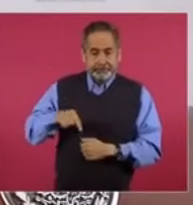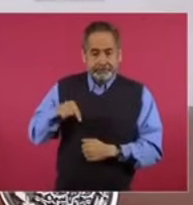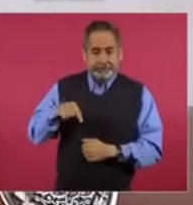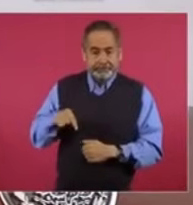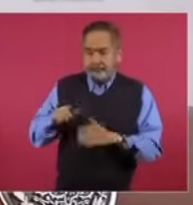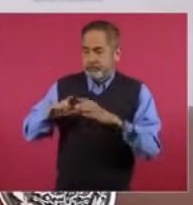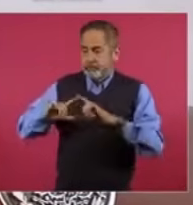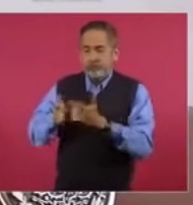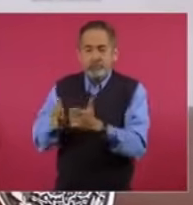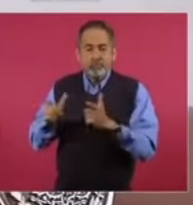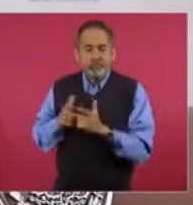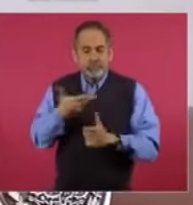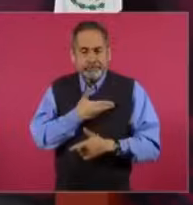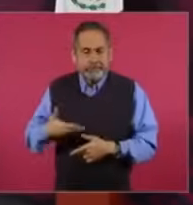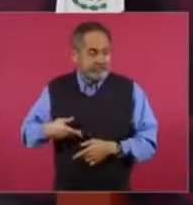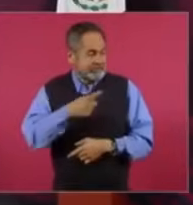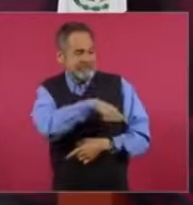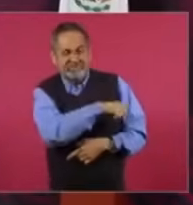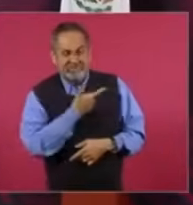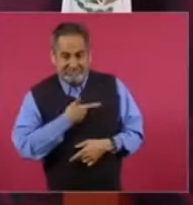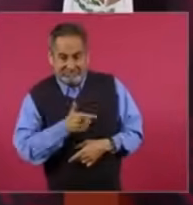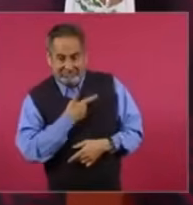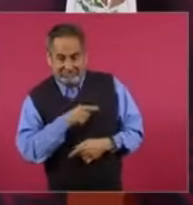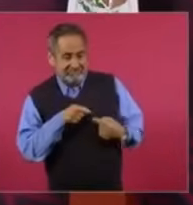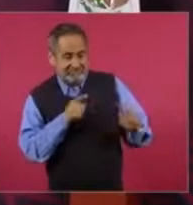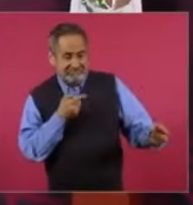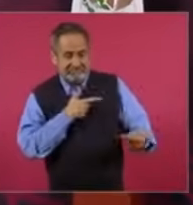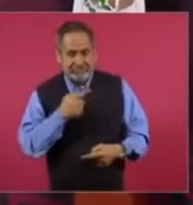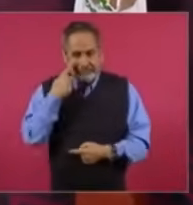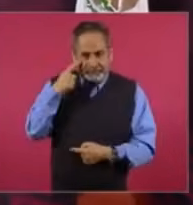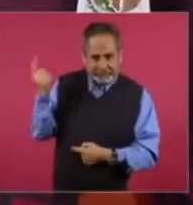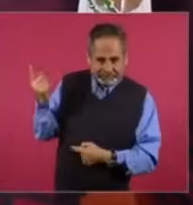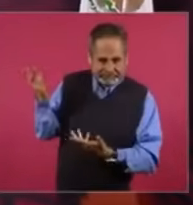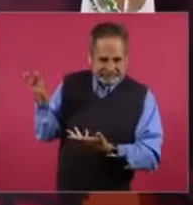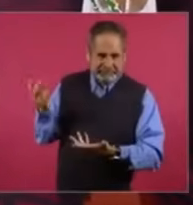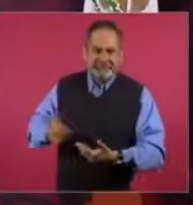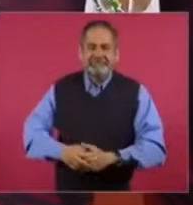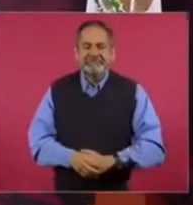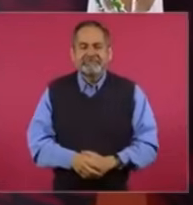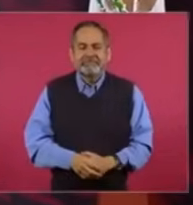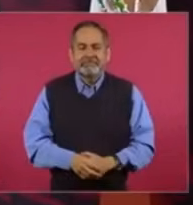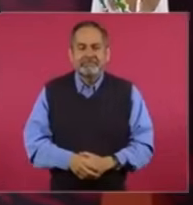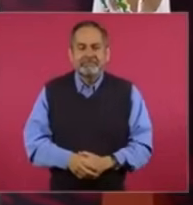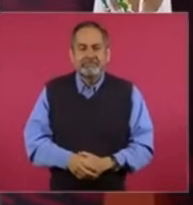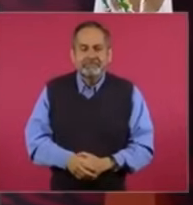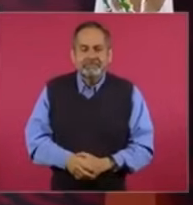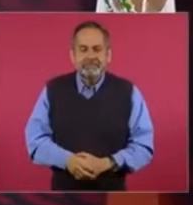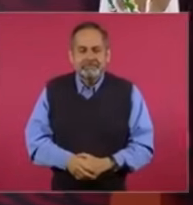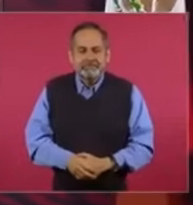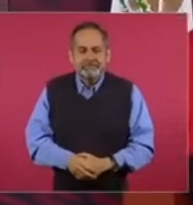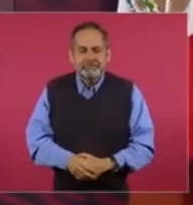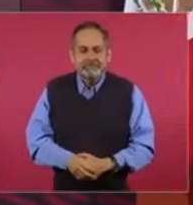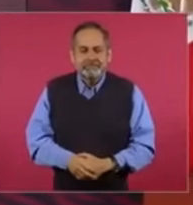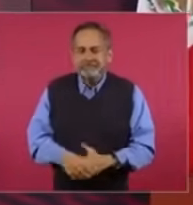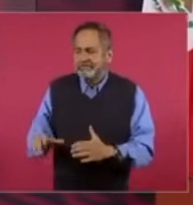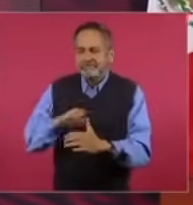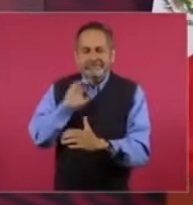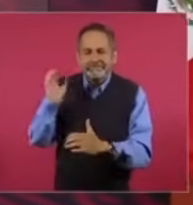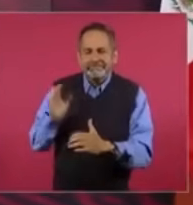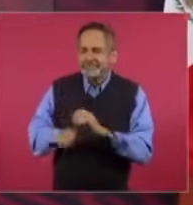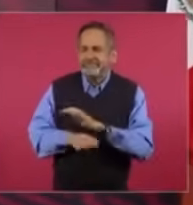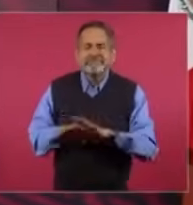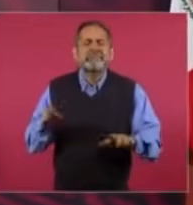que no les guste a nuestros adversarios, se acabaron los